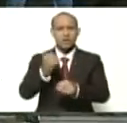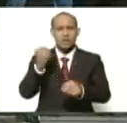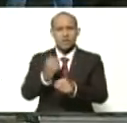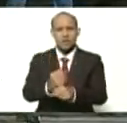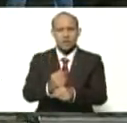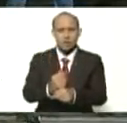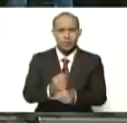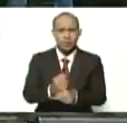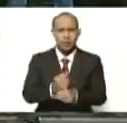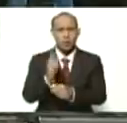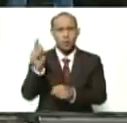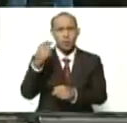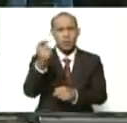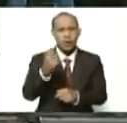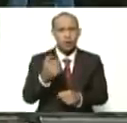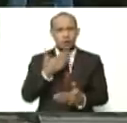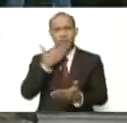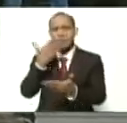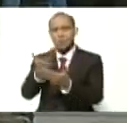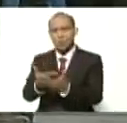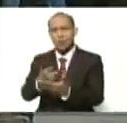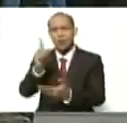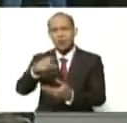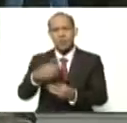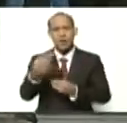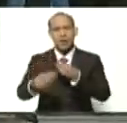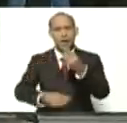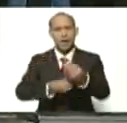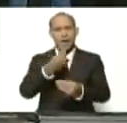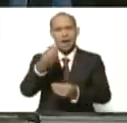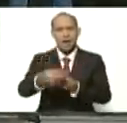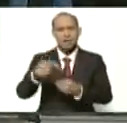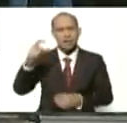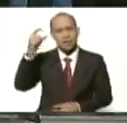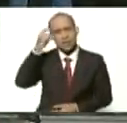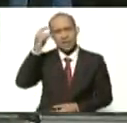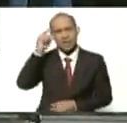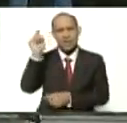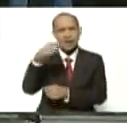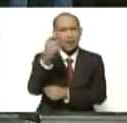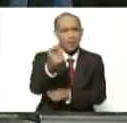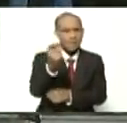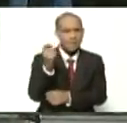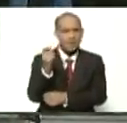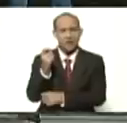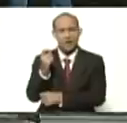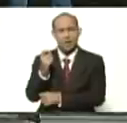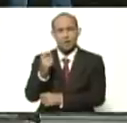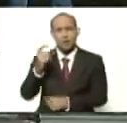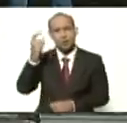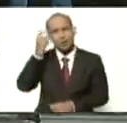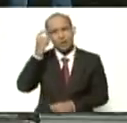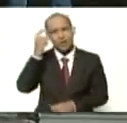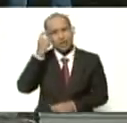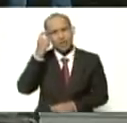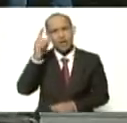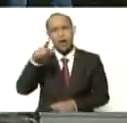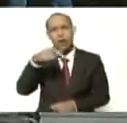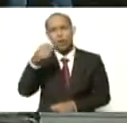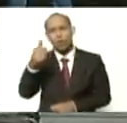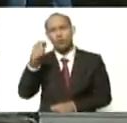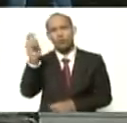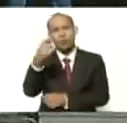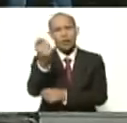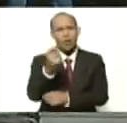y es una propuesta que también le hacemos de reivindicar este día del pescador como también el día del agricultor también